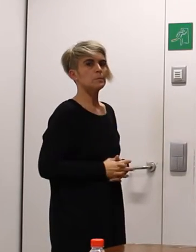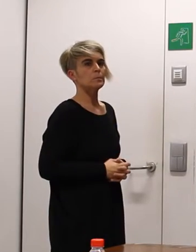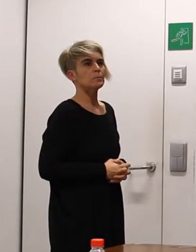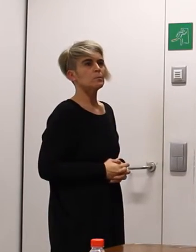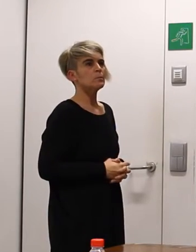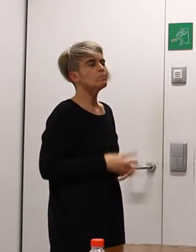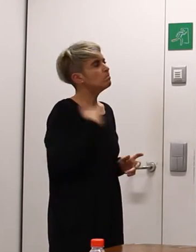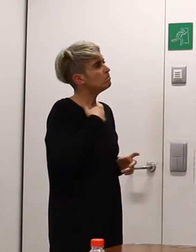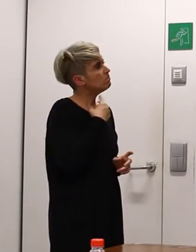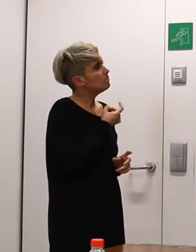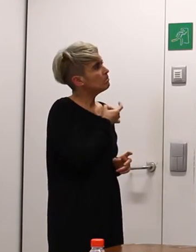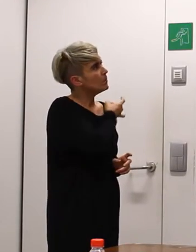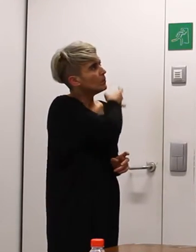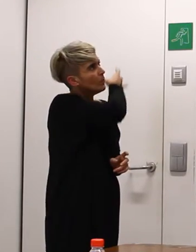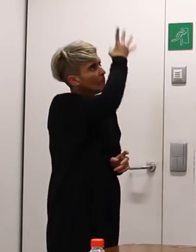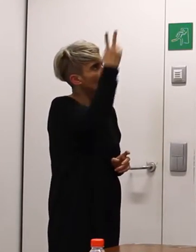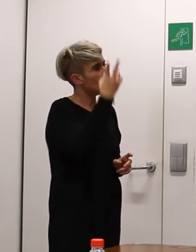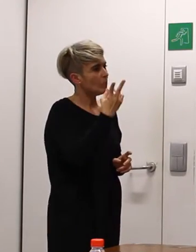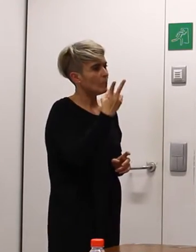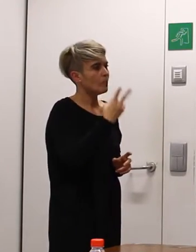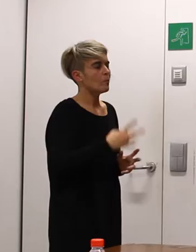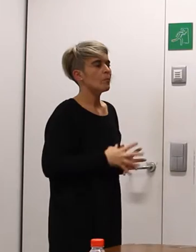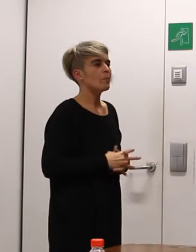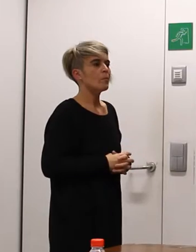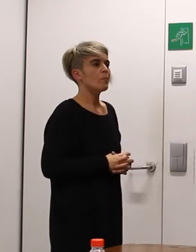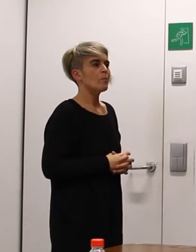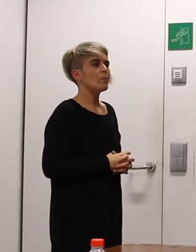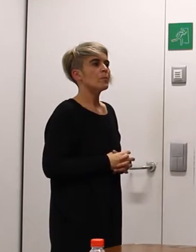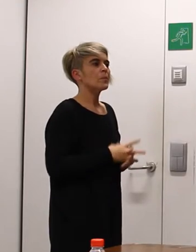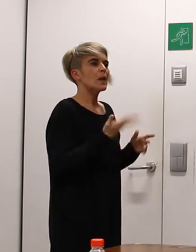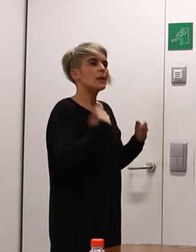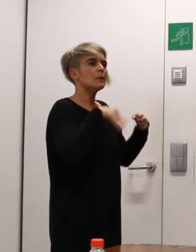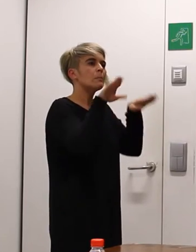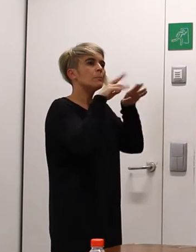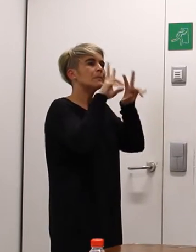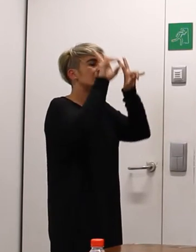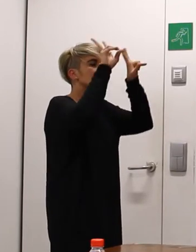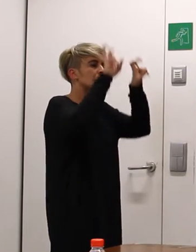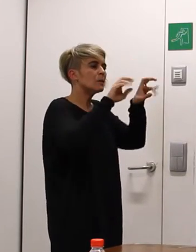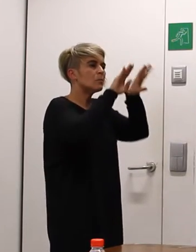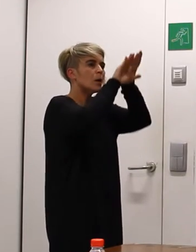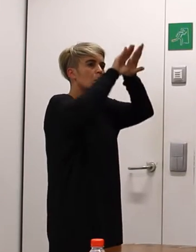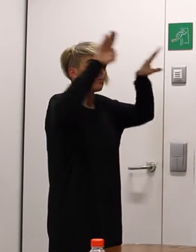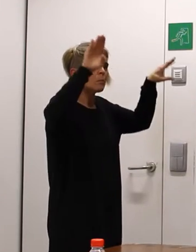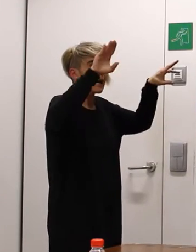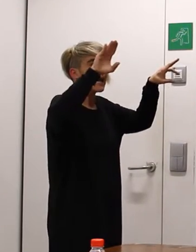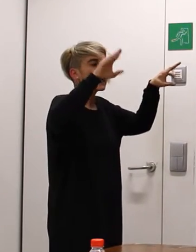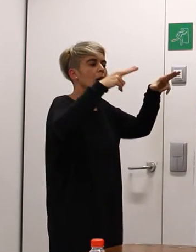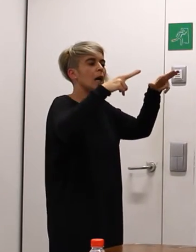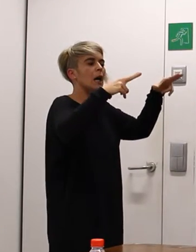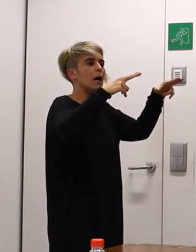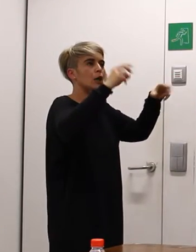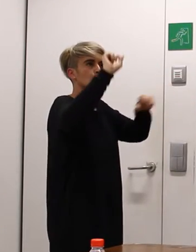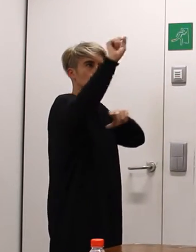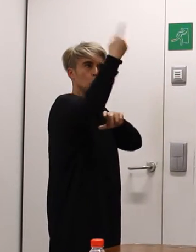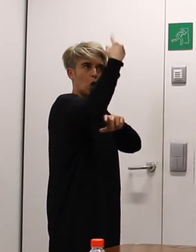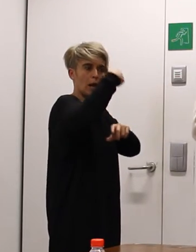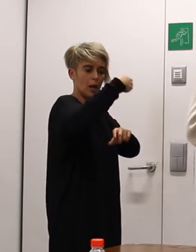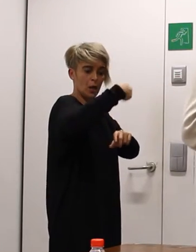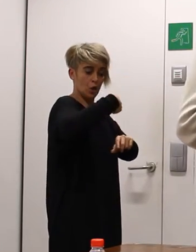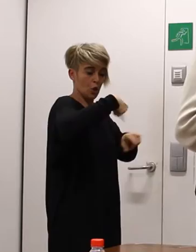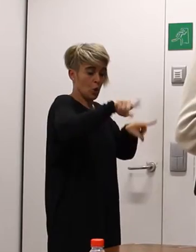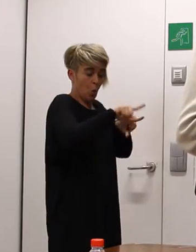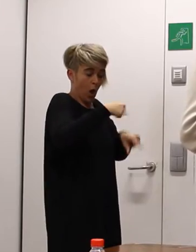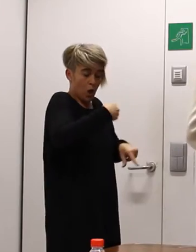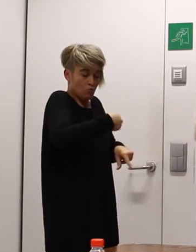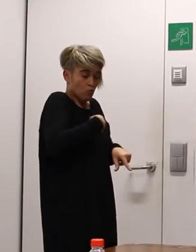Se nos ocurrió Generation Kilovatios Hora. Mucha gente, como yo, tiene placas en su casa porque le apetece y porque aparte